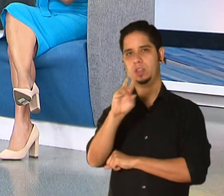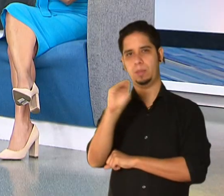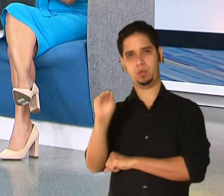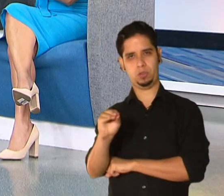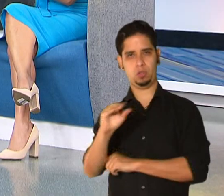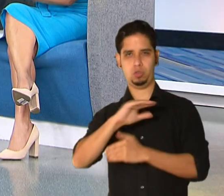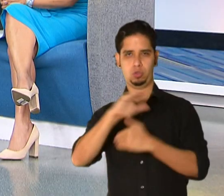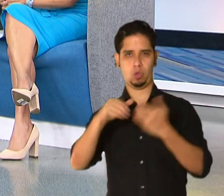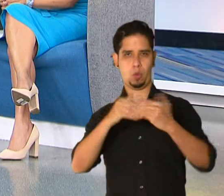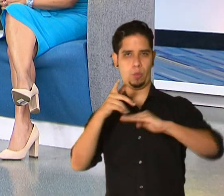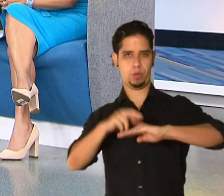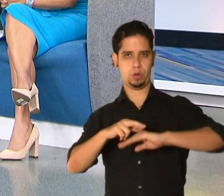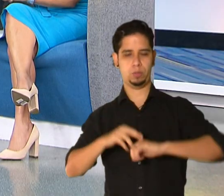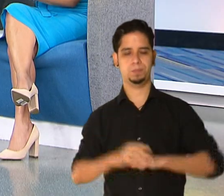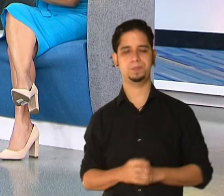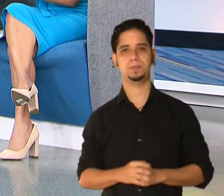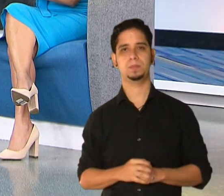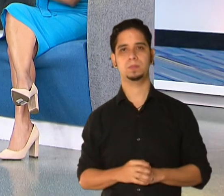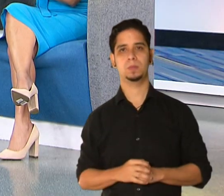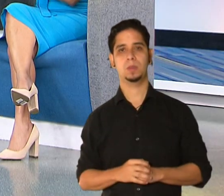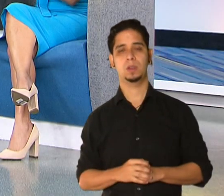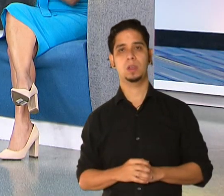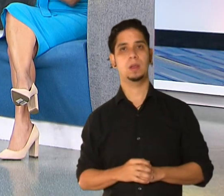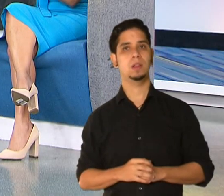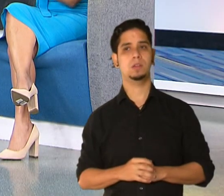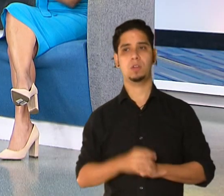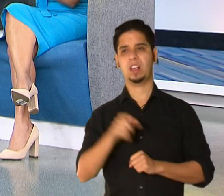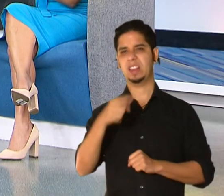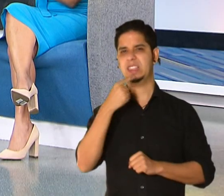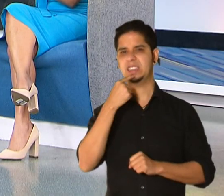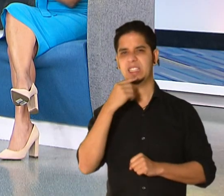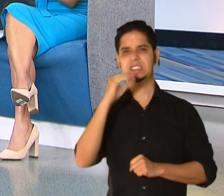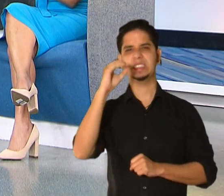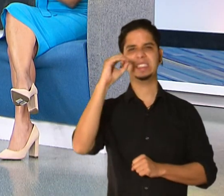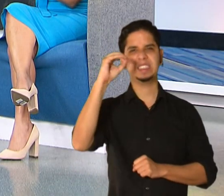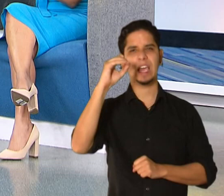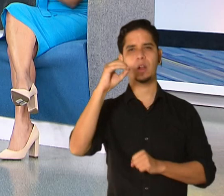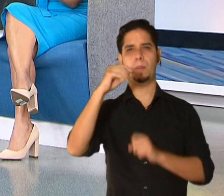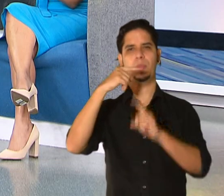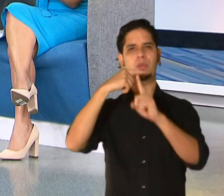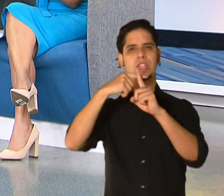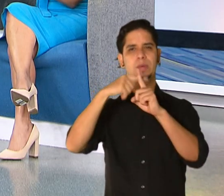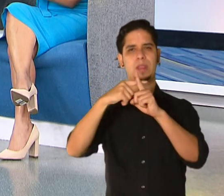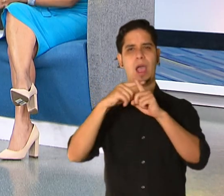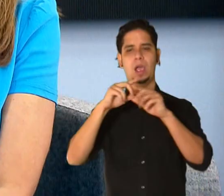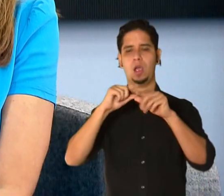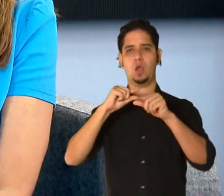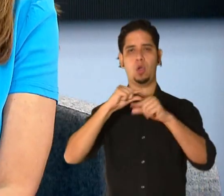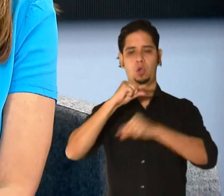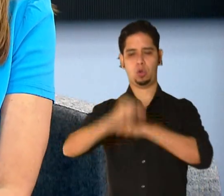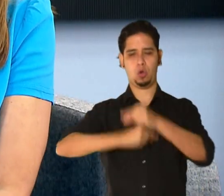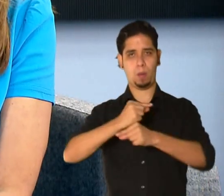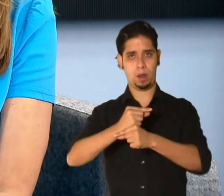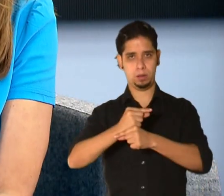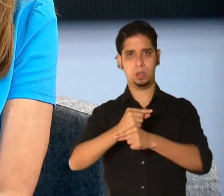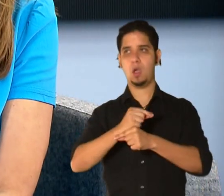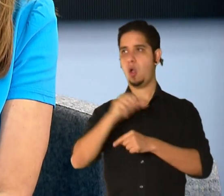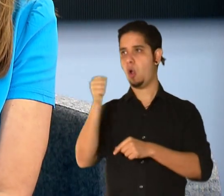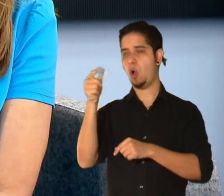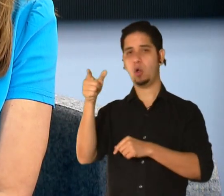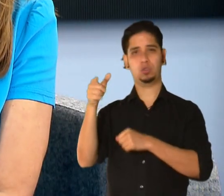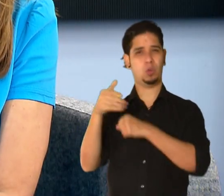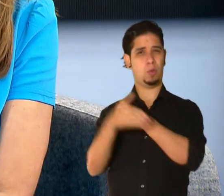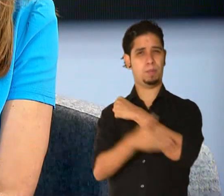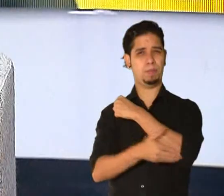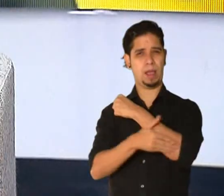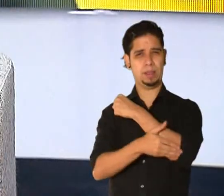Ese es la seropositividad global, más o menos global, en otros países que se han hecho estudios parecidos, ese es el número de